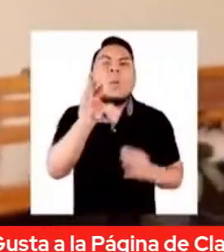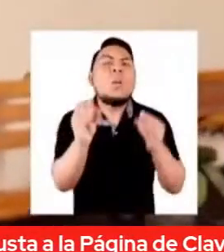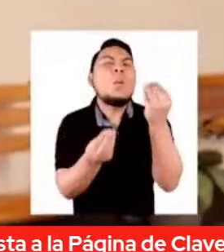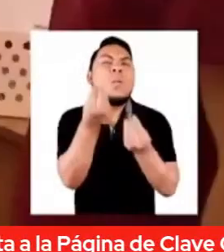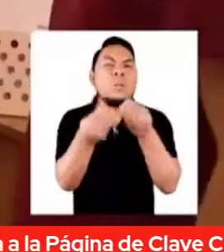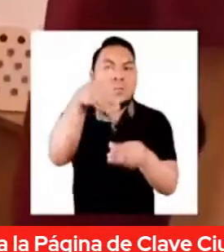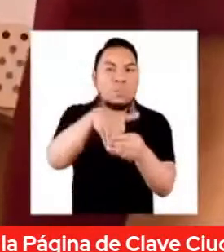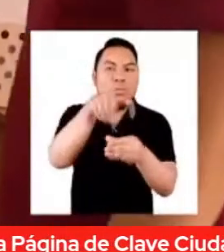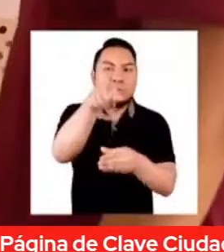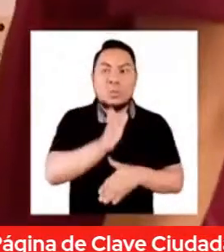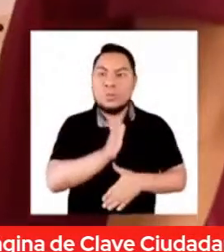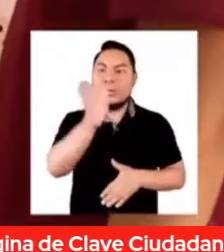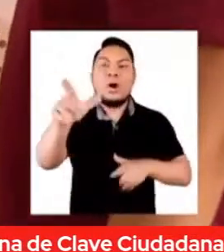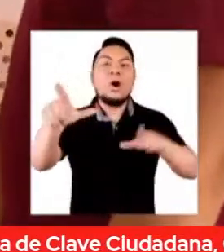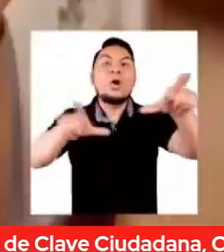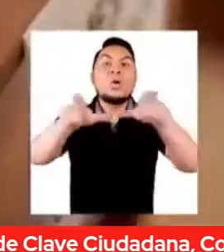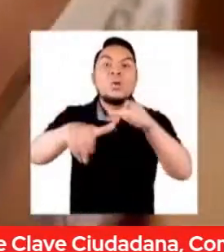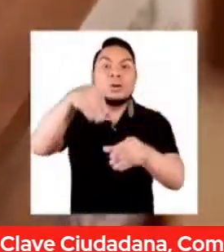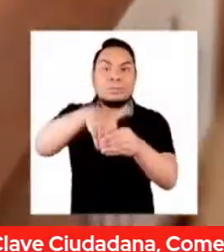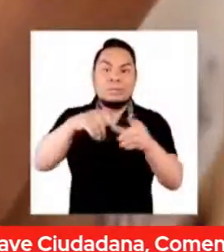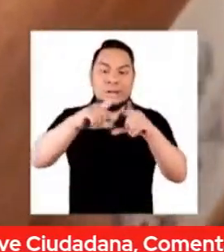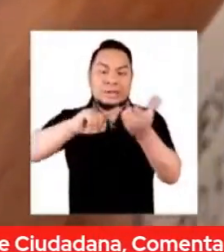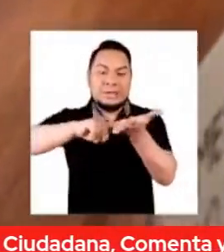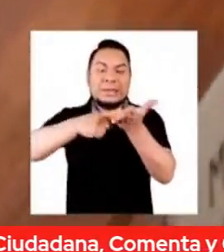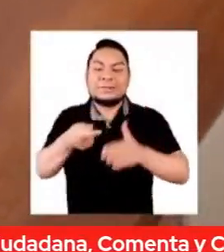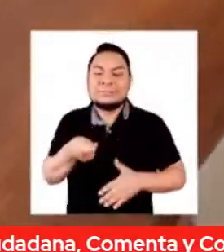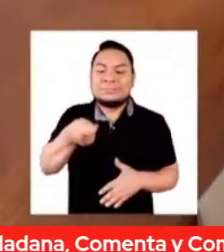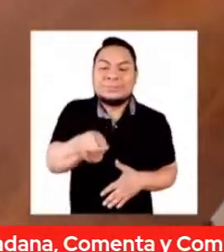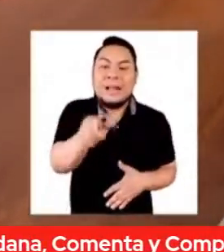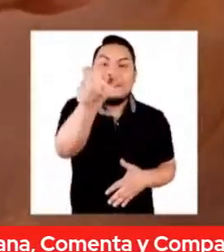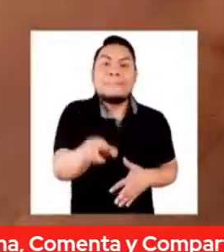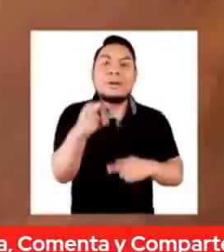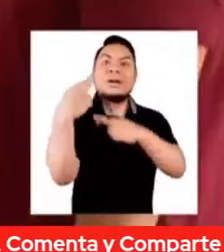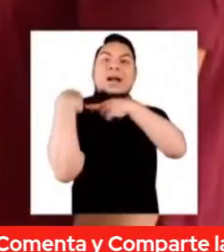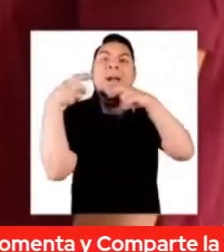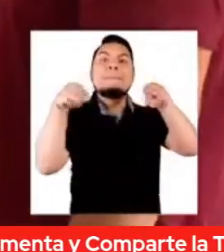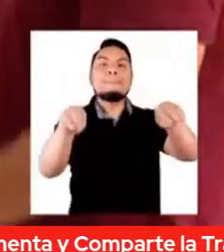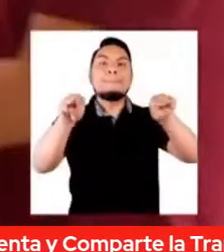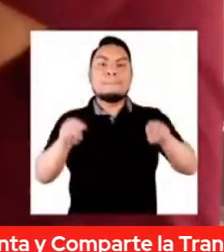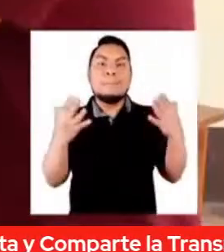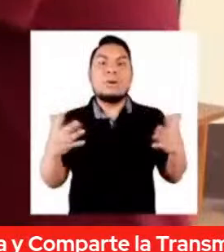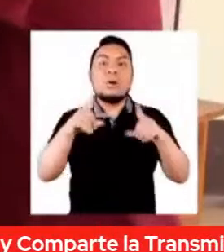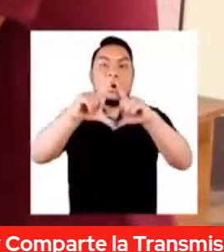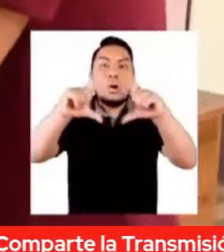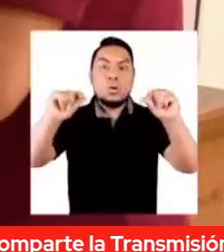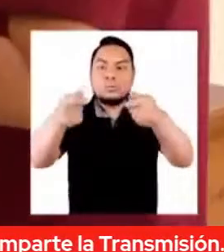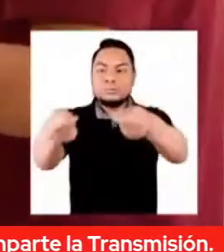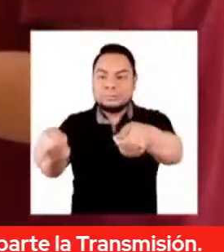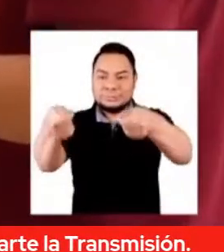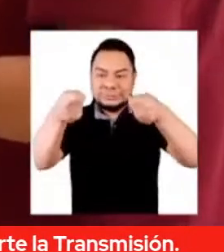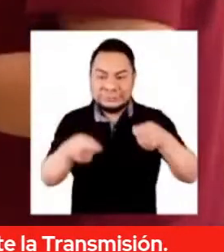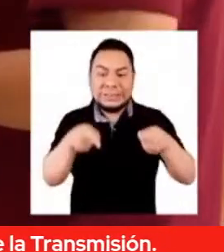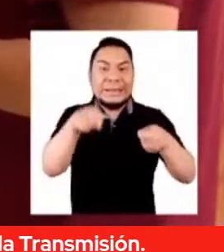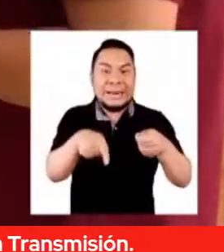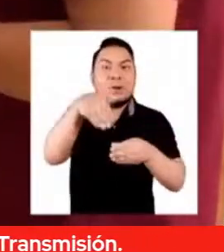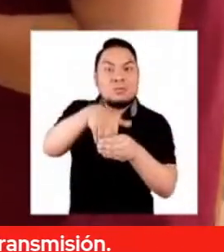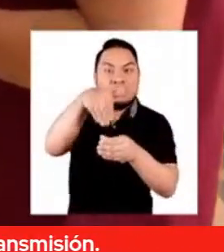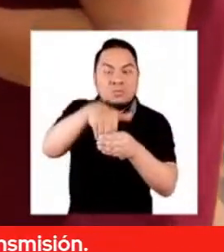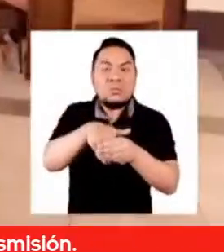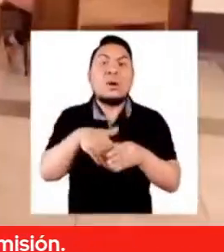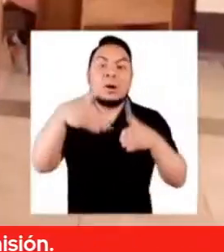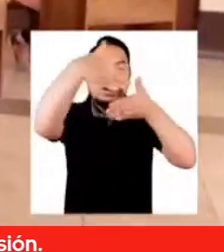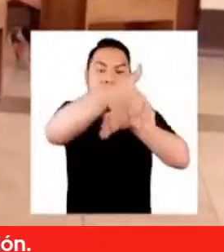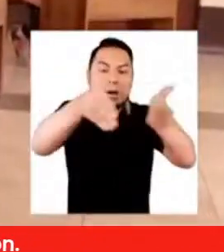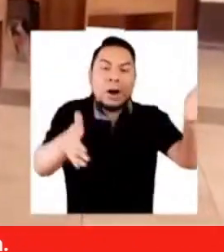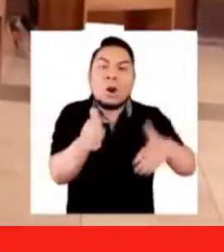diré cómo votar. Acuda a tu local de votación, entrega tu DNI a uno de los miembros de mesa y recibe la cédula o cédulas de